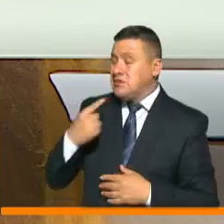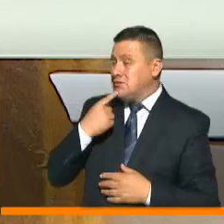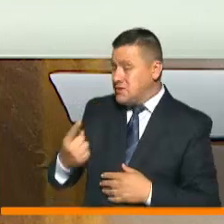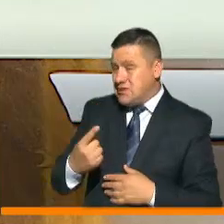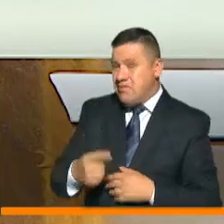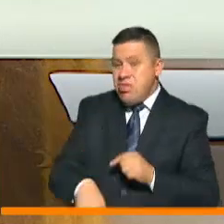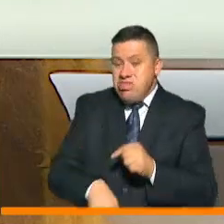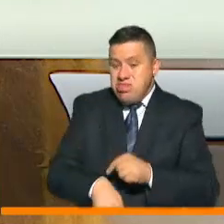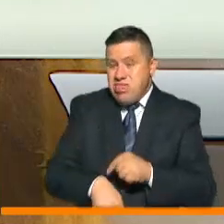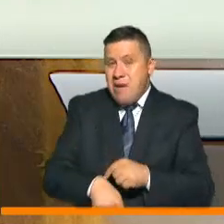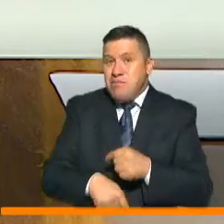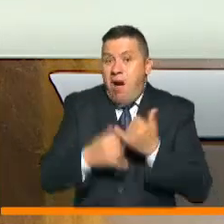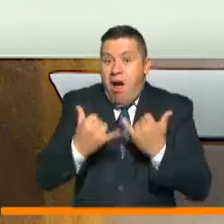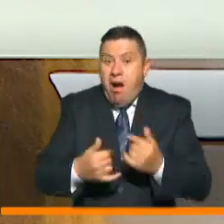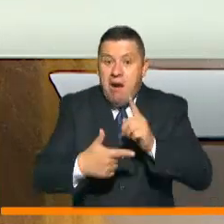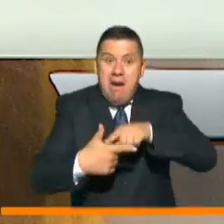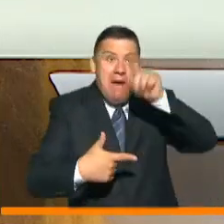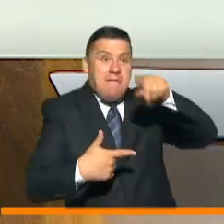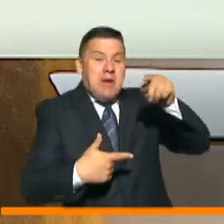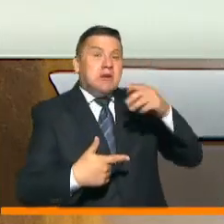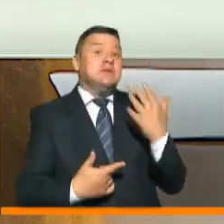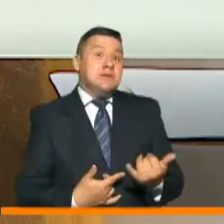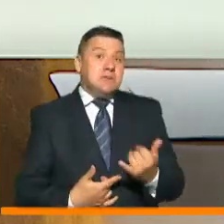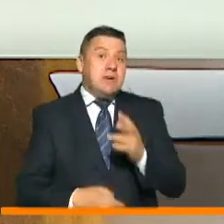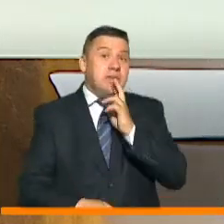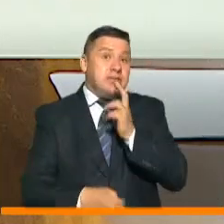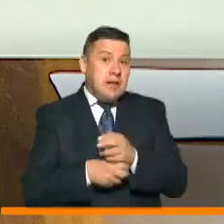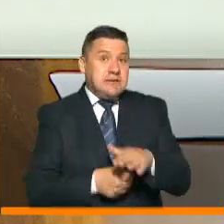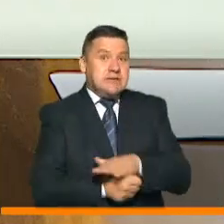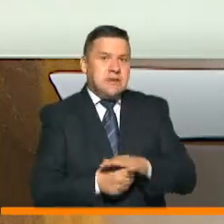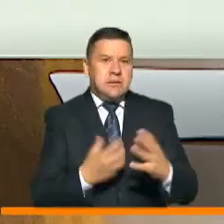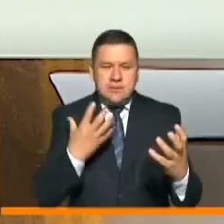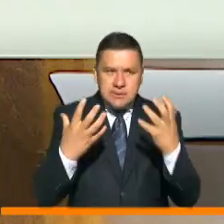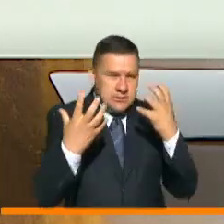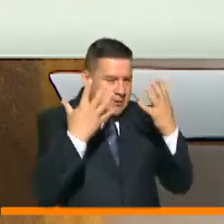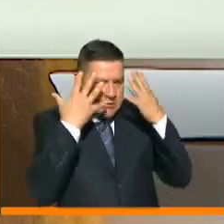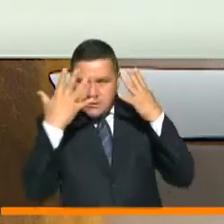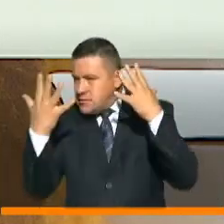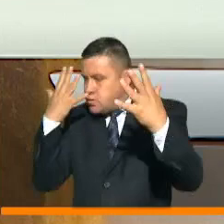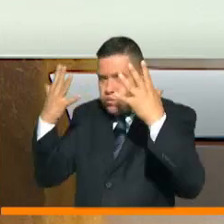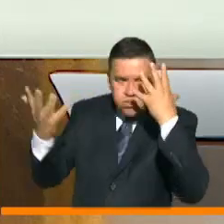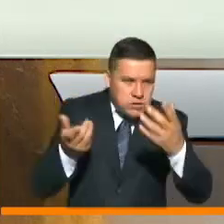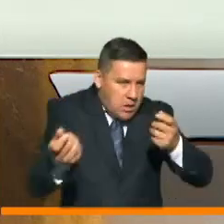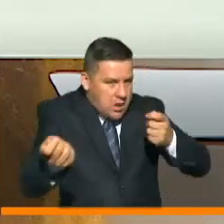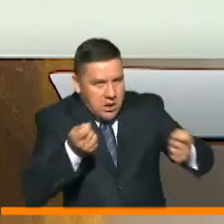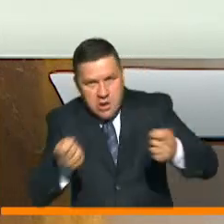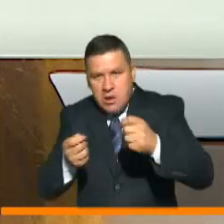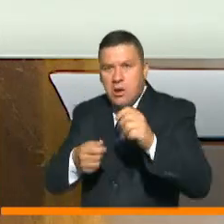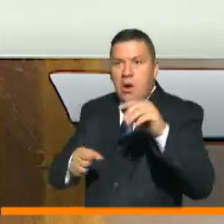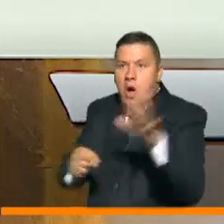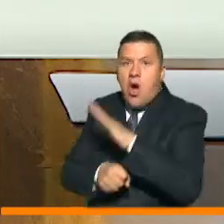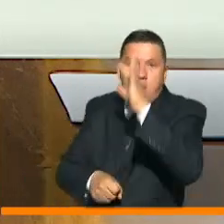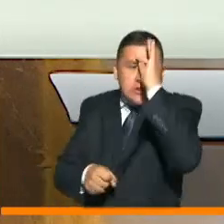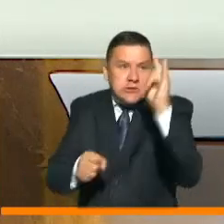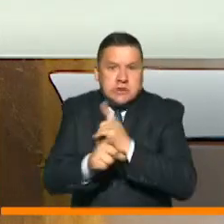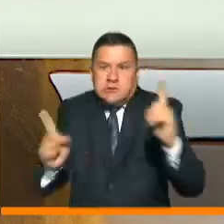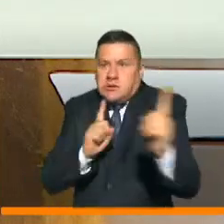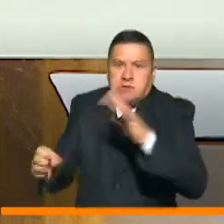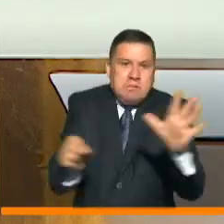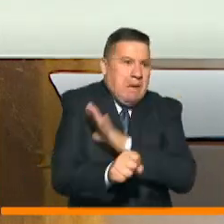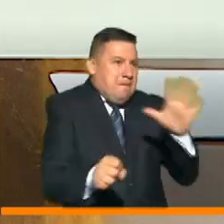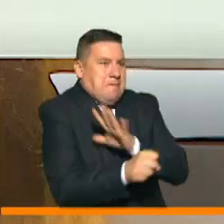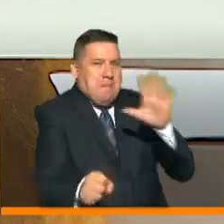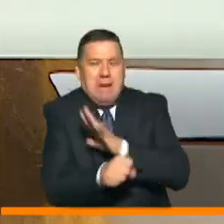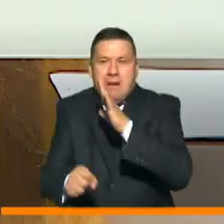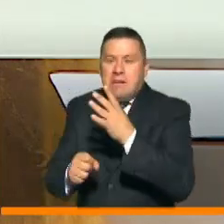en otros momentos de esta pandemia, donde hemos pasado por momentos de mucha presión y de mucha intensidad sobre las unidades de cuidado intensivo, que toda